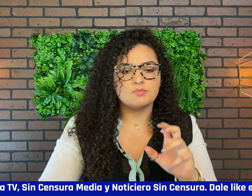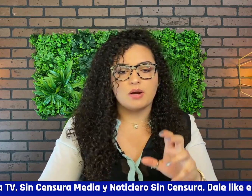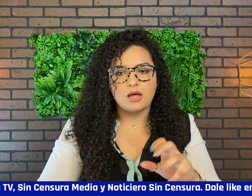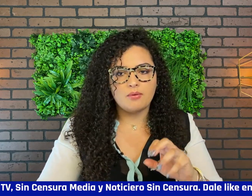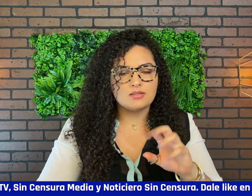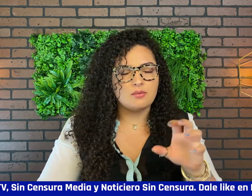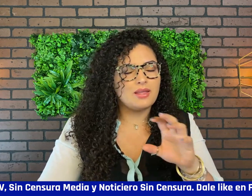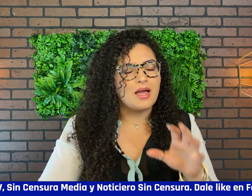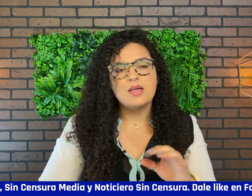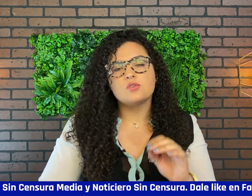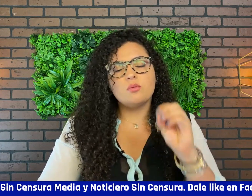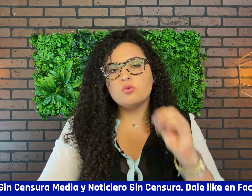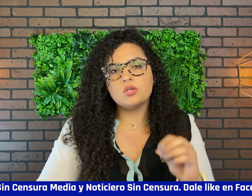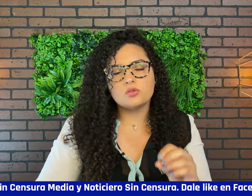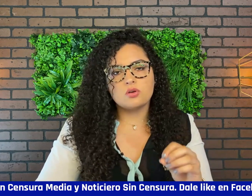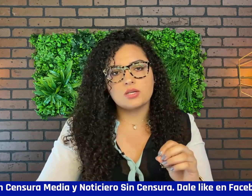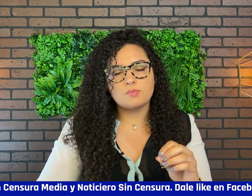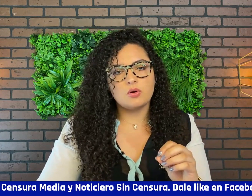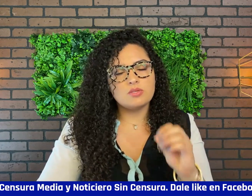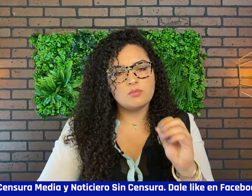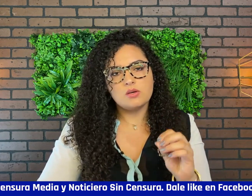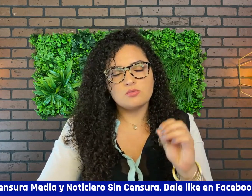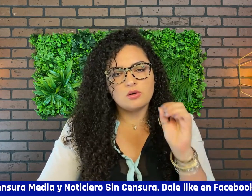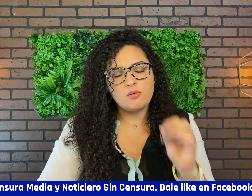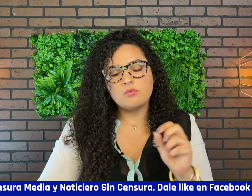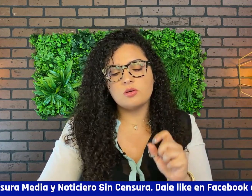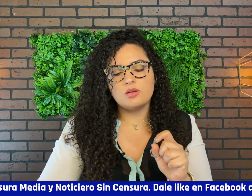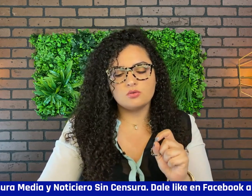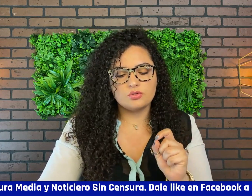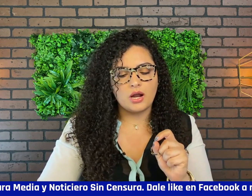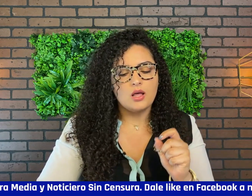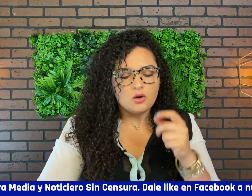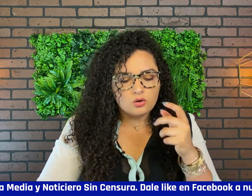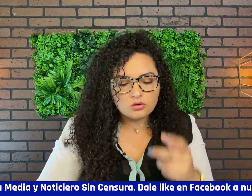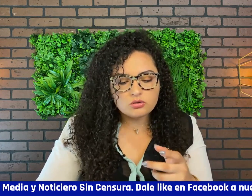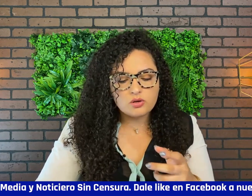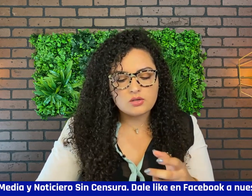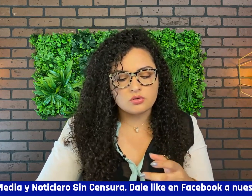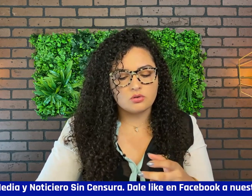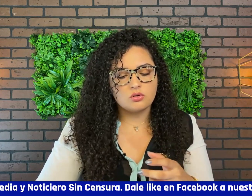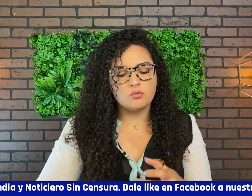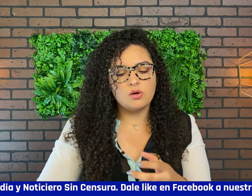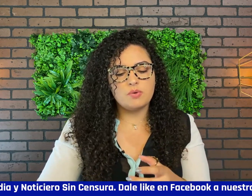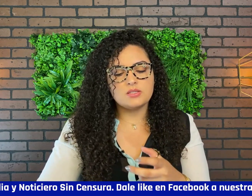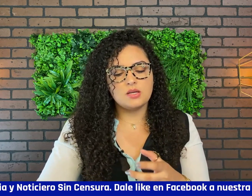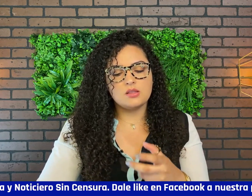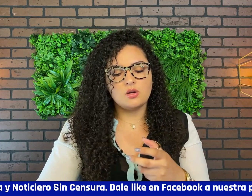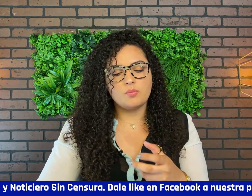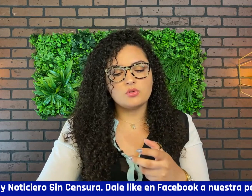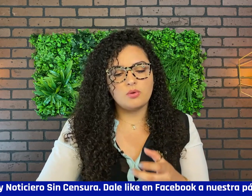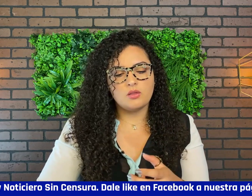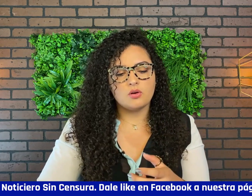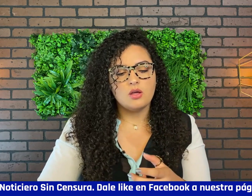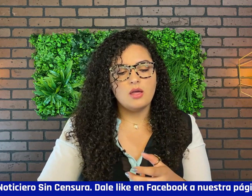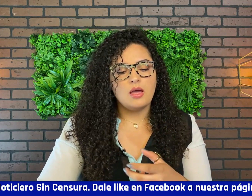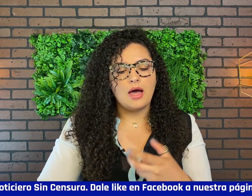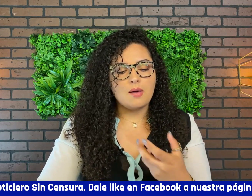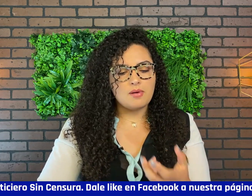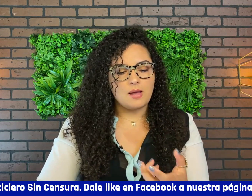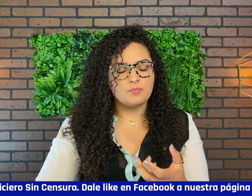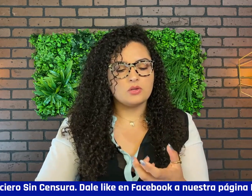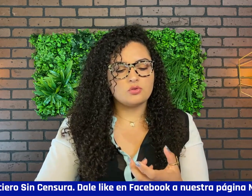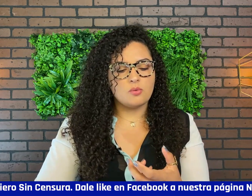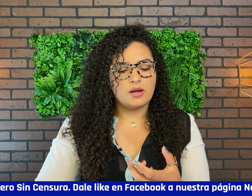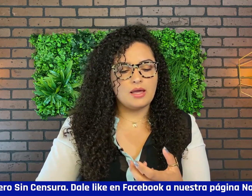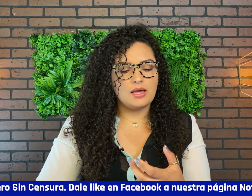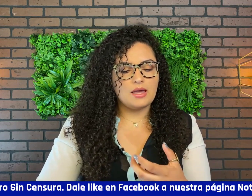tergiversar las palabras, y vaya, son muchas cosas, pero mis amigos, mejor vamos a escuchar justo eso, cómo el presidente López Obrador